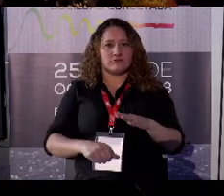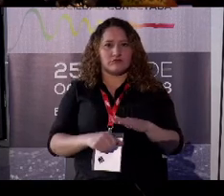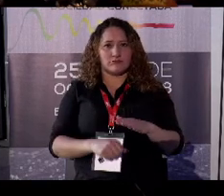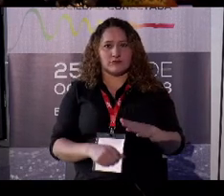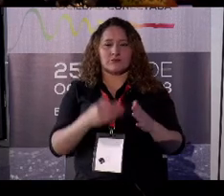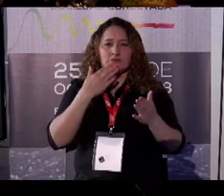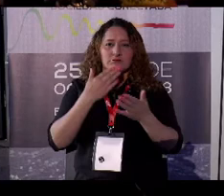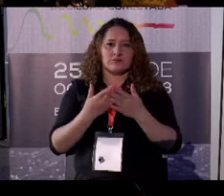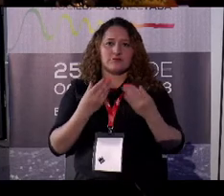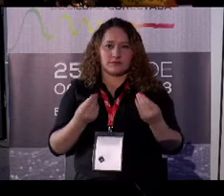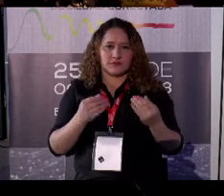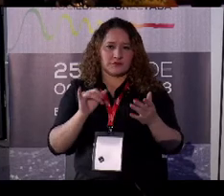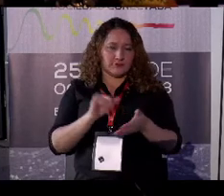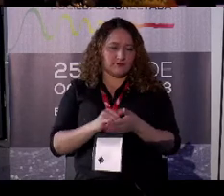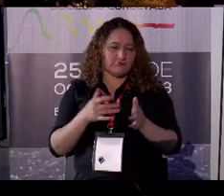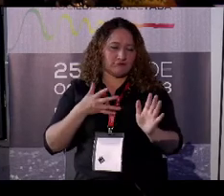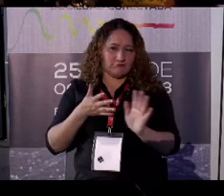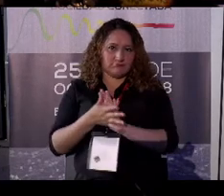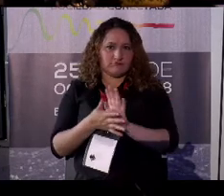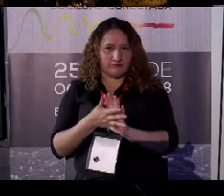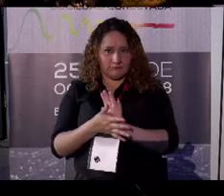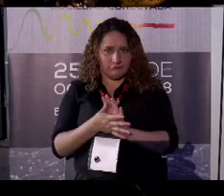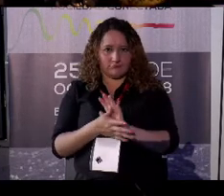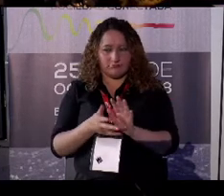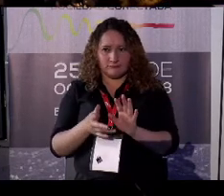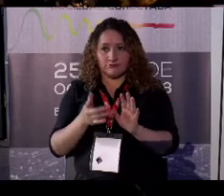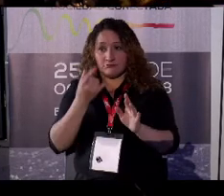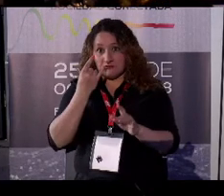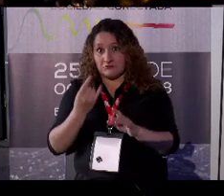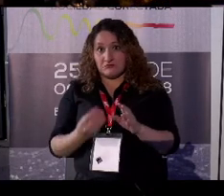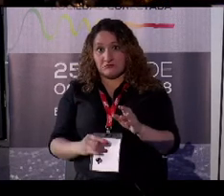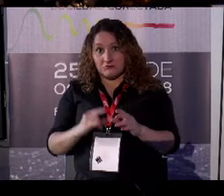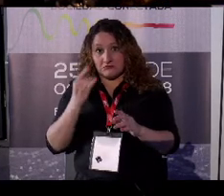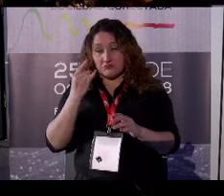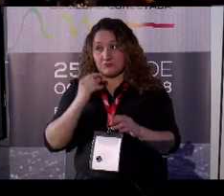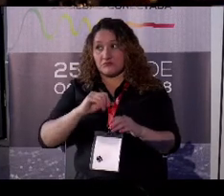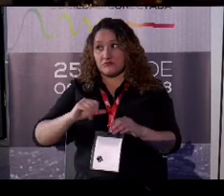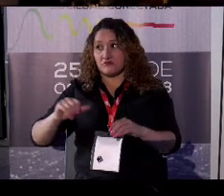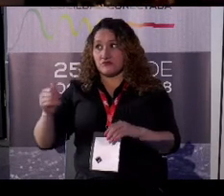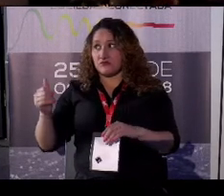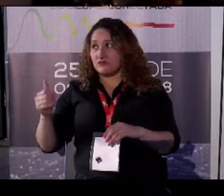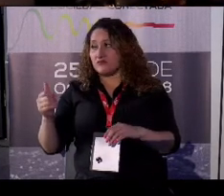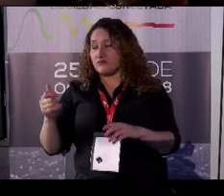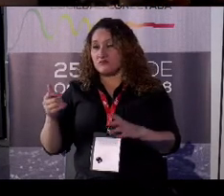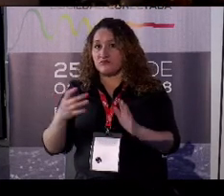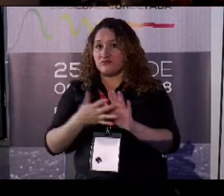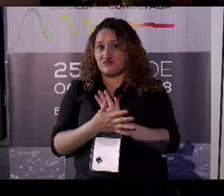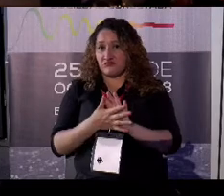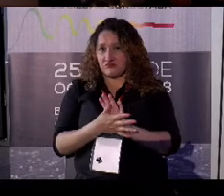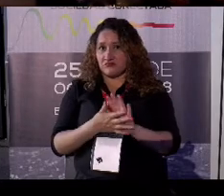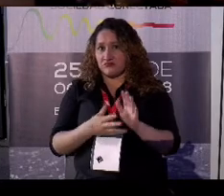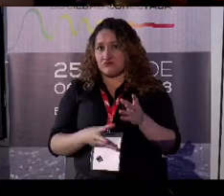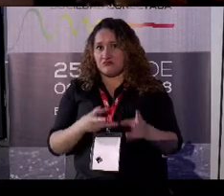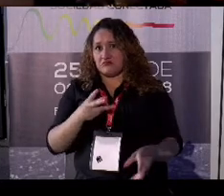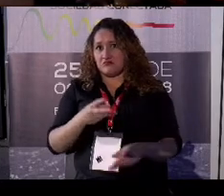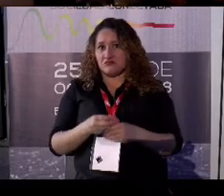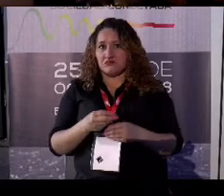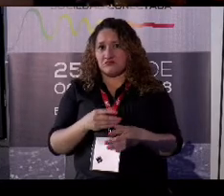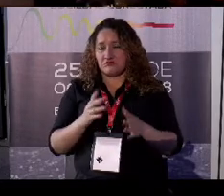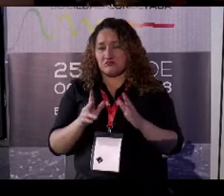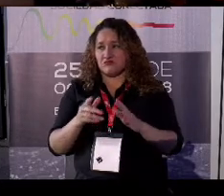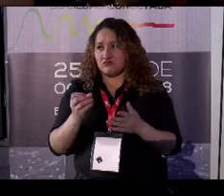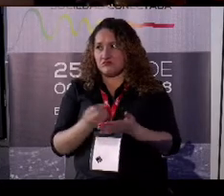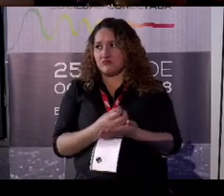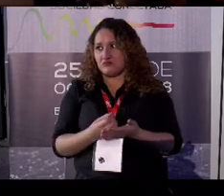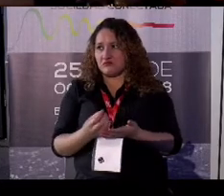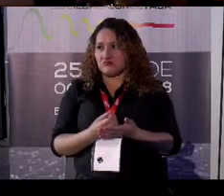bien, muchas gracias. Era lo que quería contarles. ¿Están interesados en otros en información adicional en la presentación?